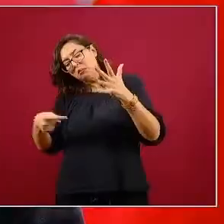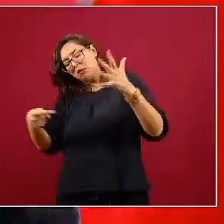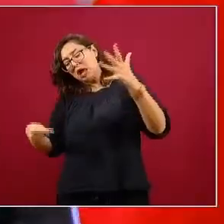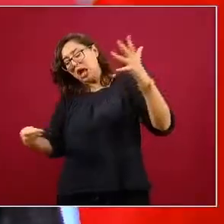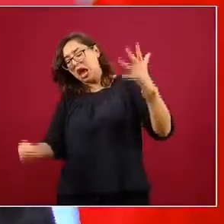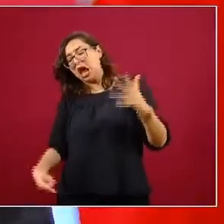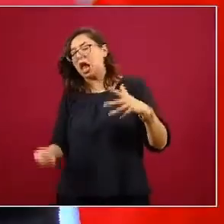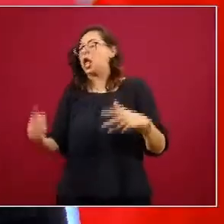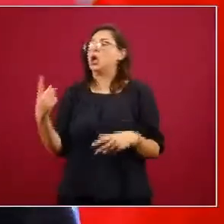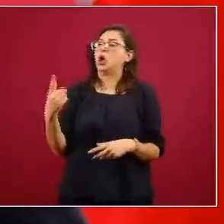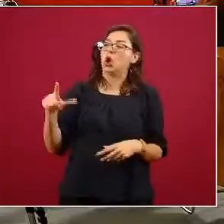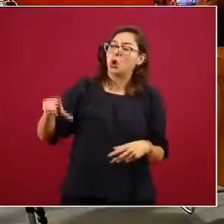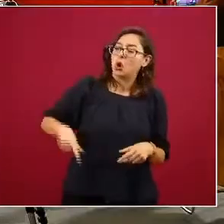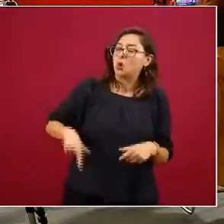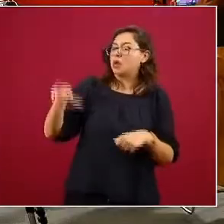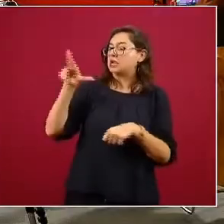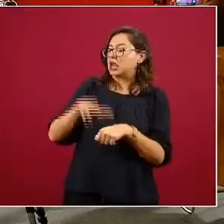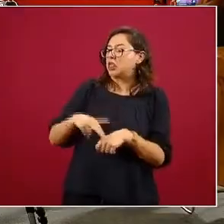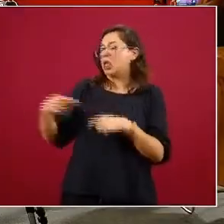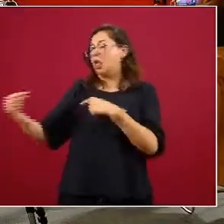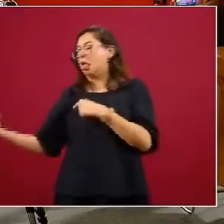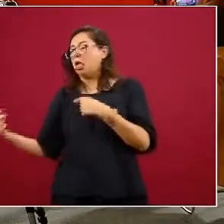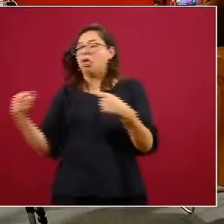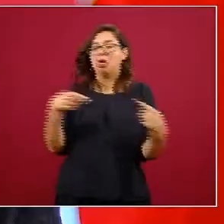una discusión, que si le dijo esto,